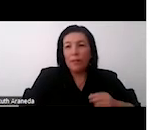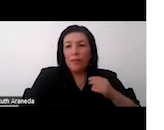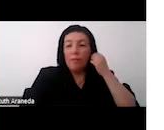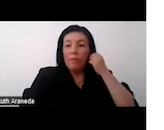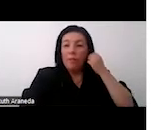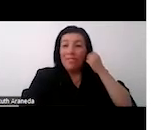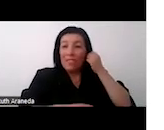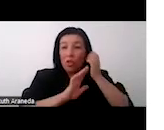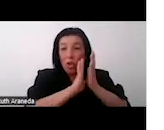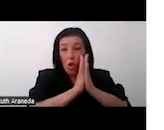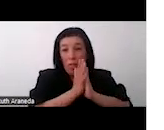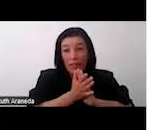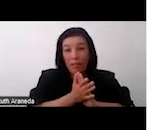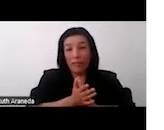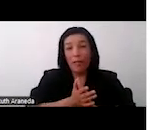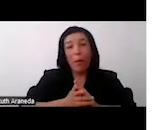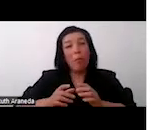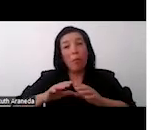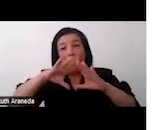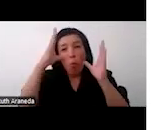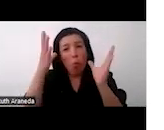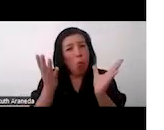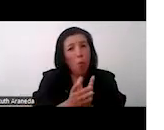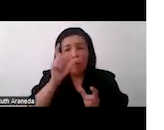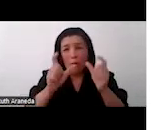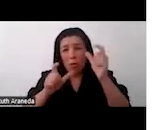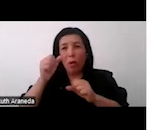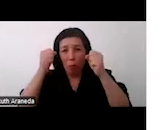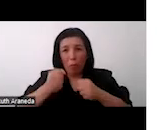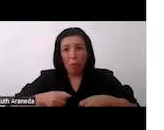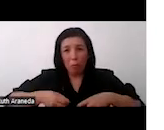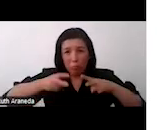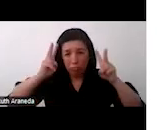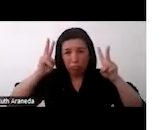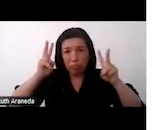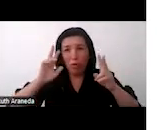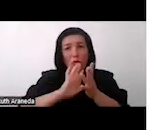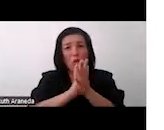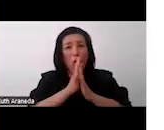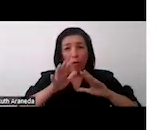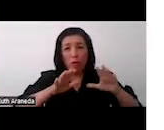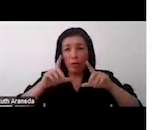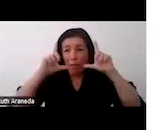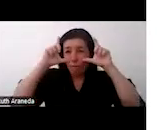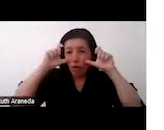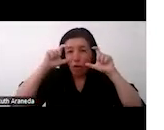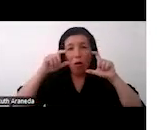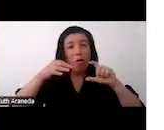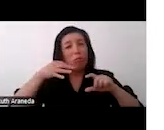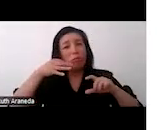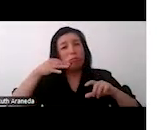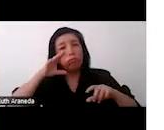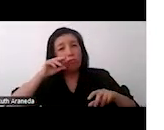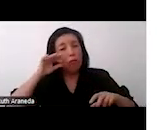Estos datos, el hecho de que muchas personas del mundo puedan subir sus registros, puede permitir que se